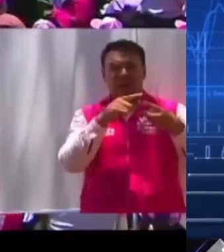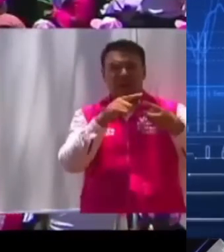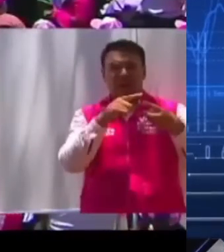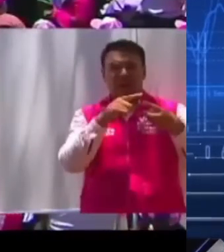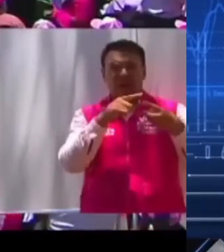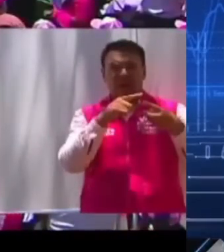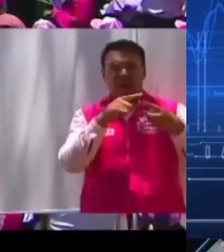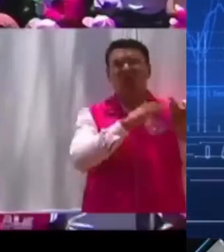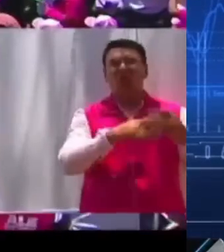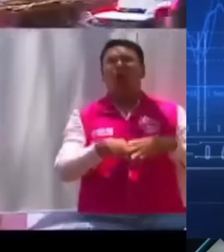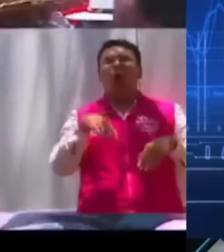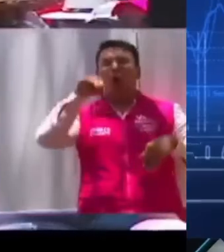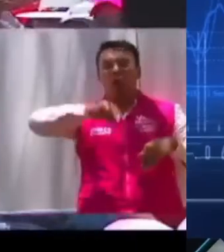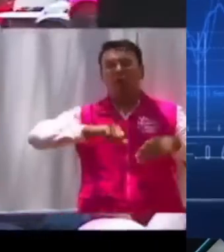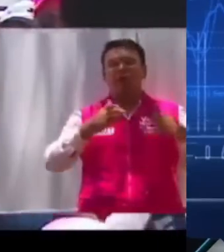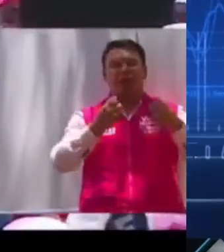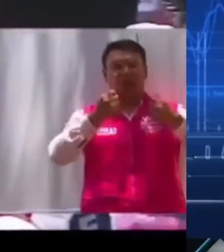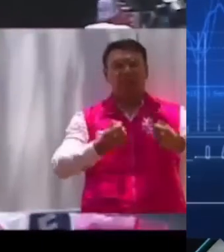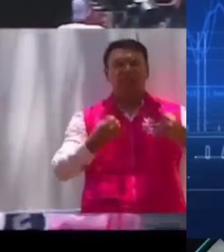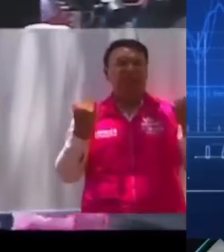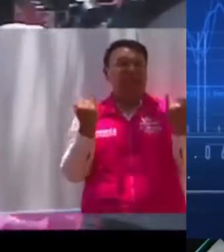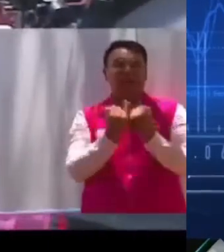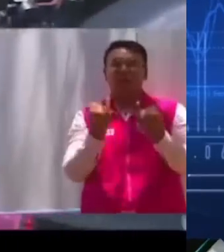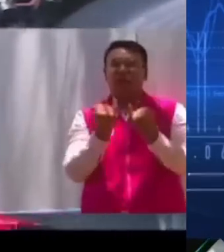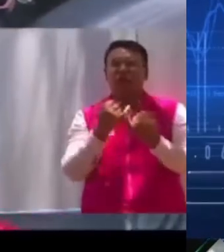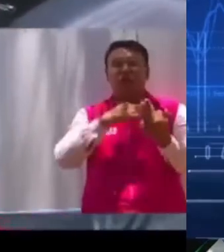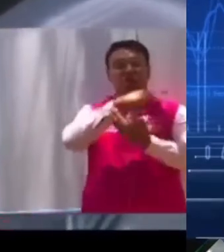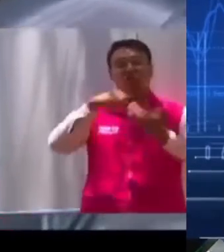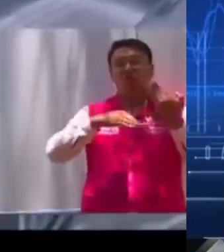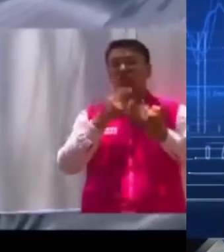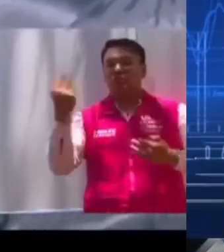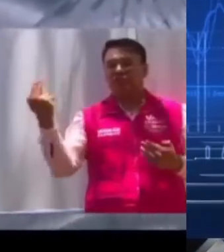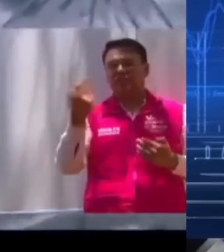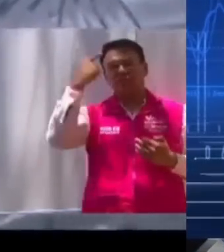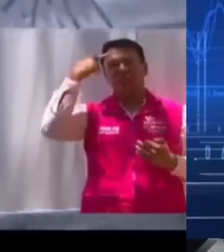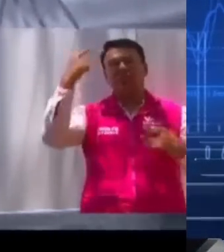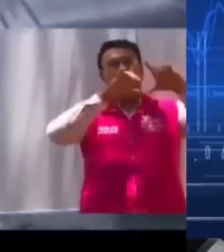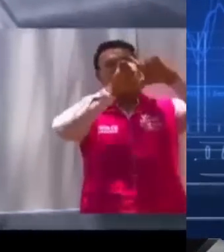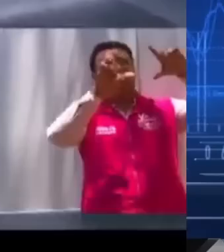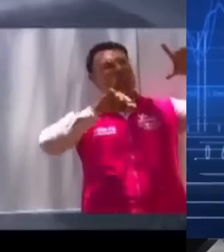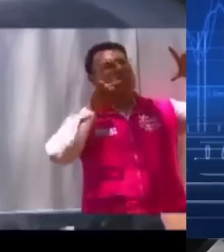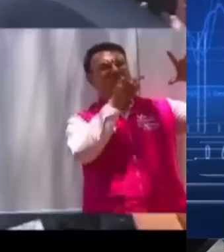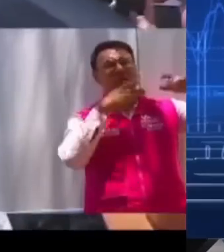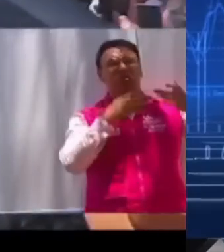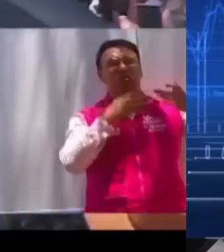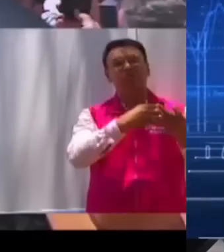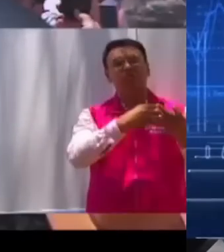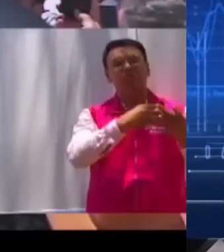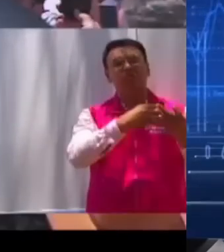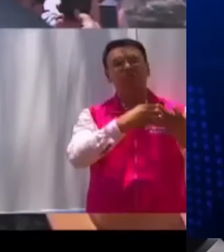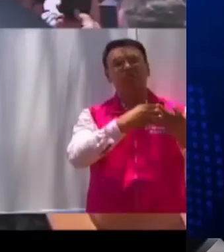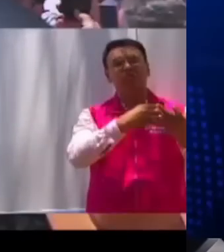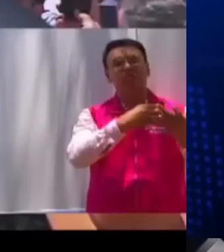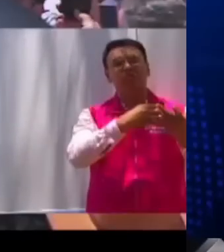Poder y todo lo que se requiere para seguir defendiendo al país Así es que la fortaleza del